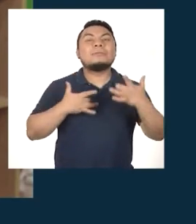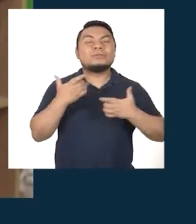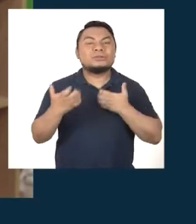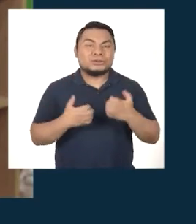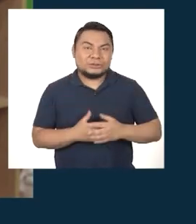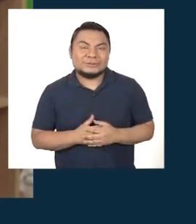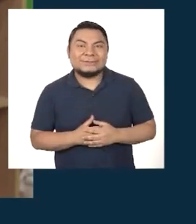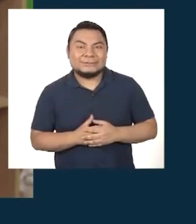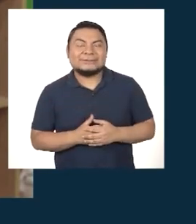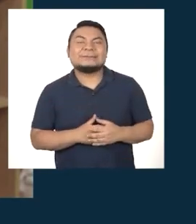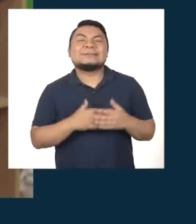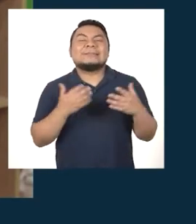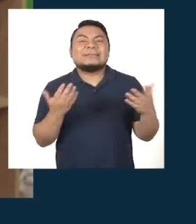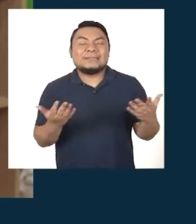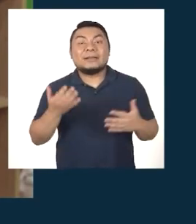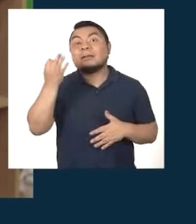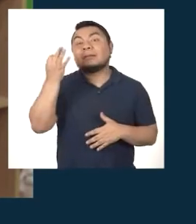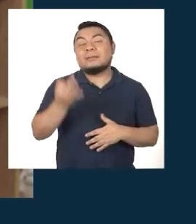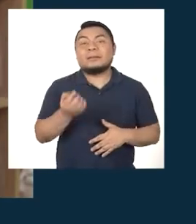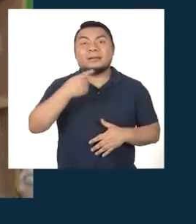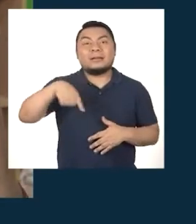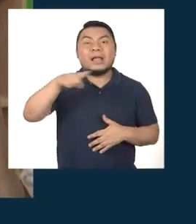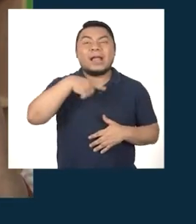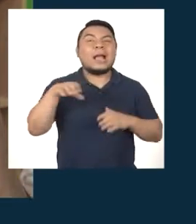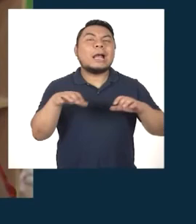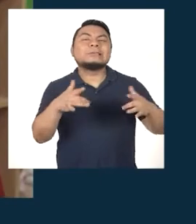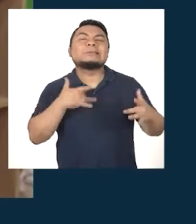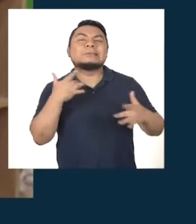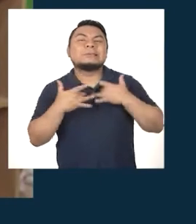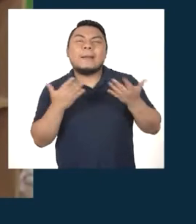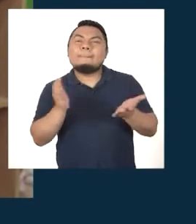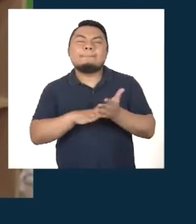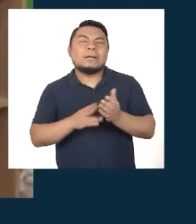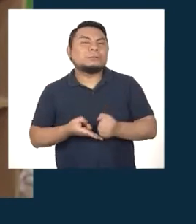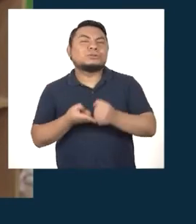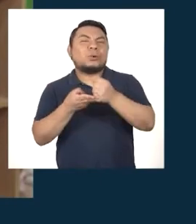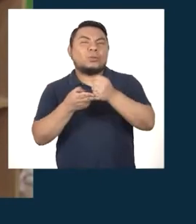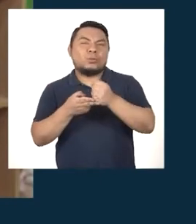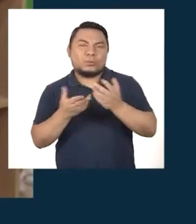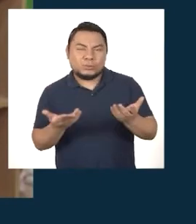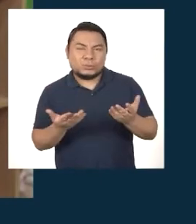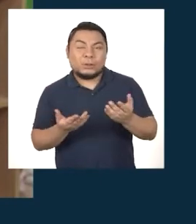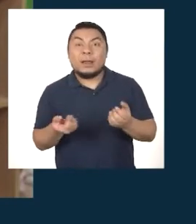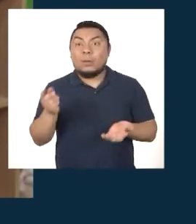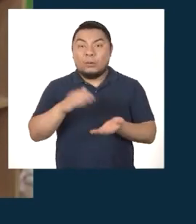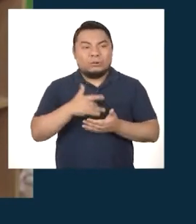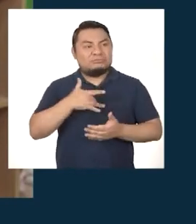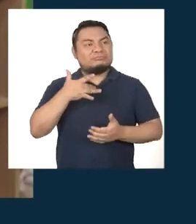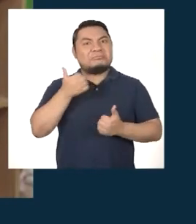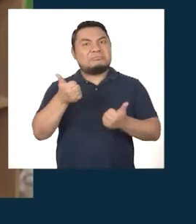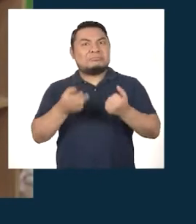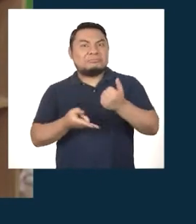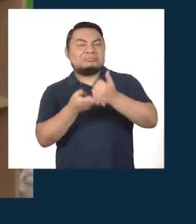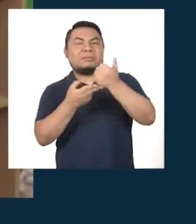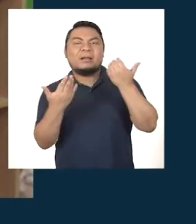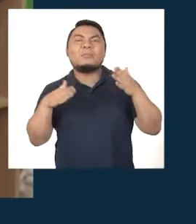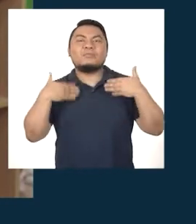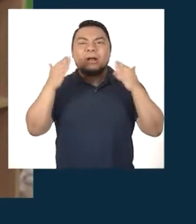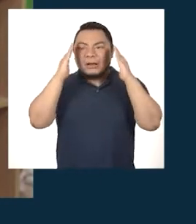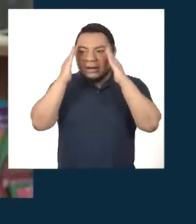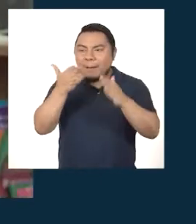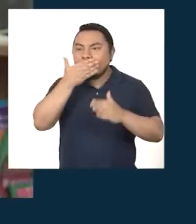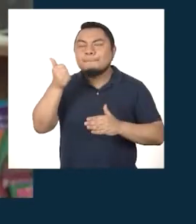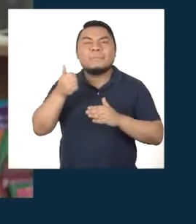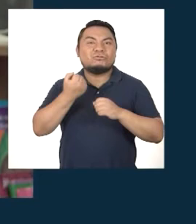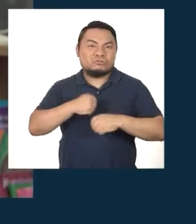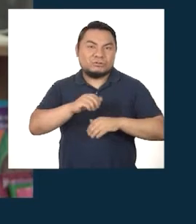emociones, en realidad nos hace sentirnos más seguros y al estar más seguros podemos atender mejor a nuestros